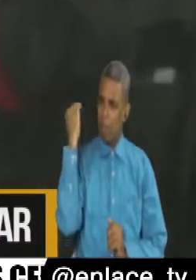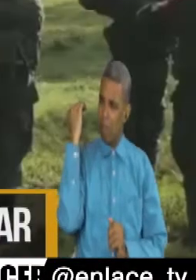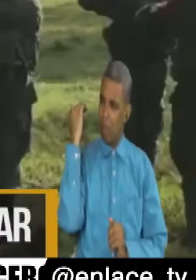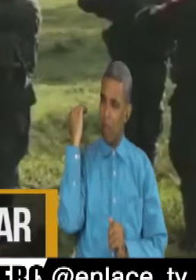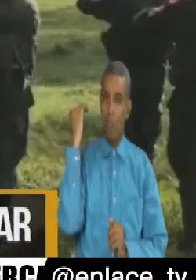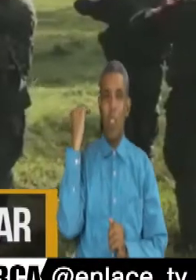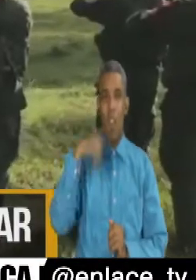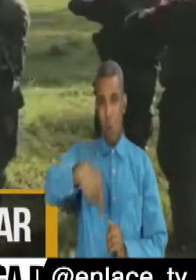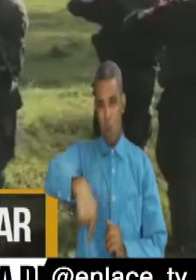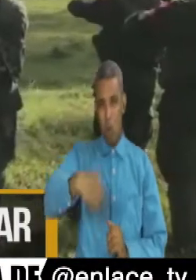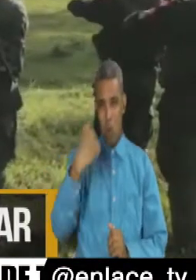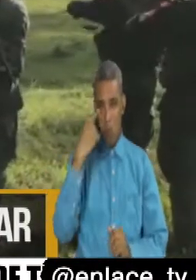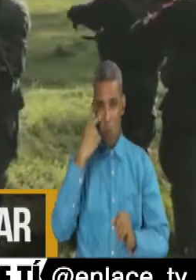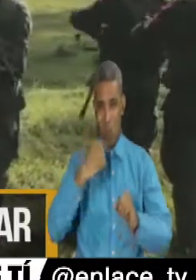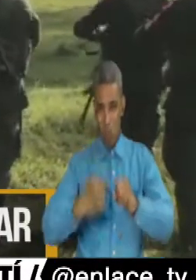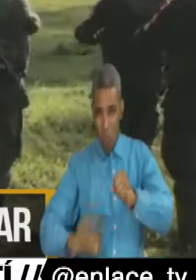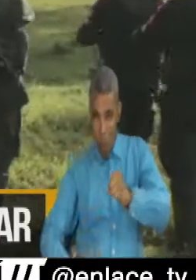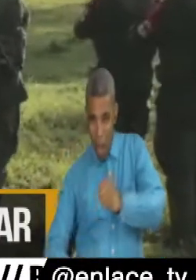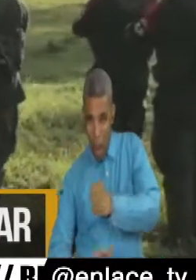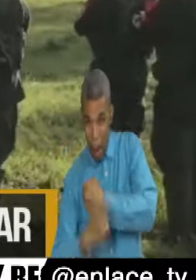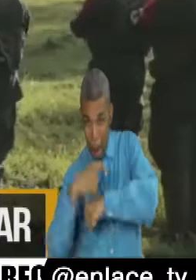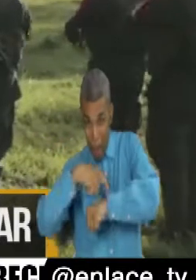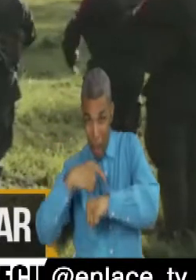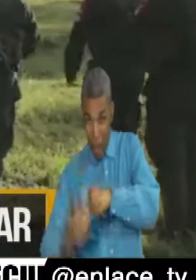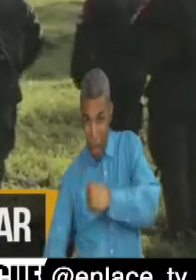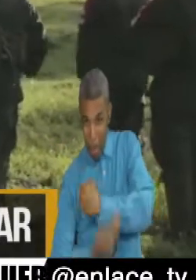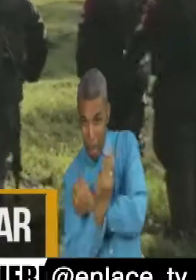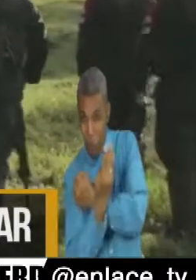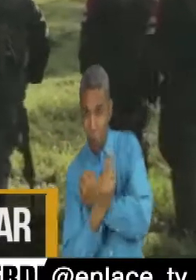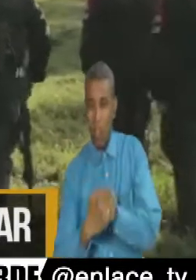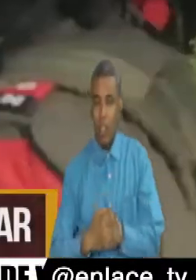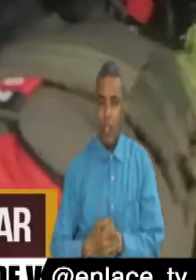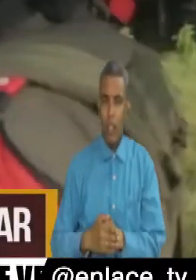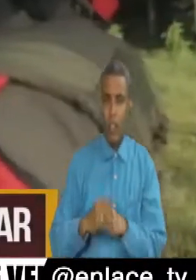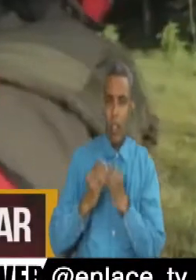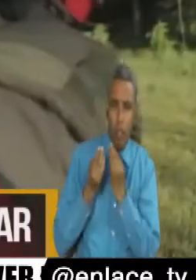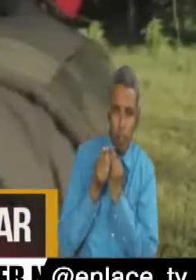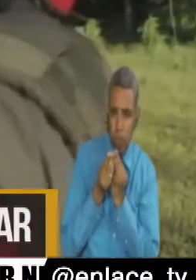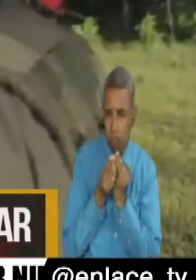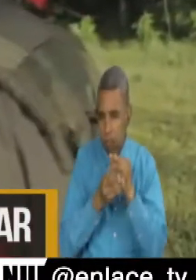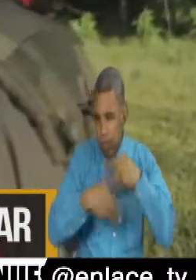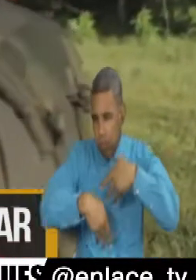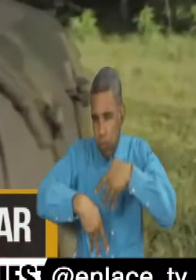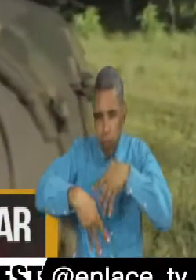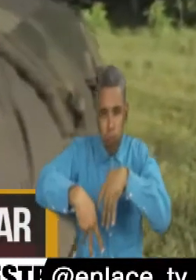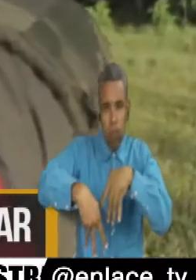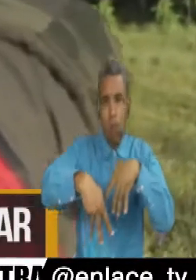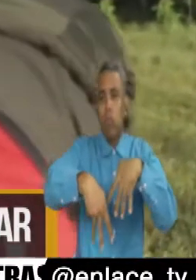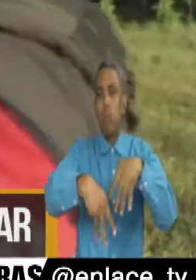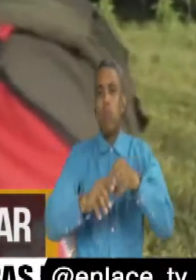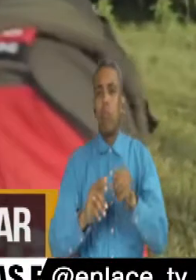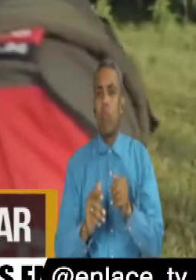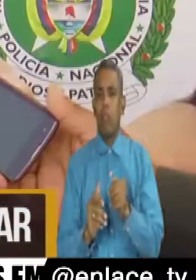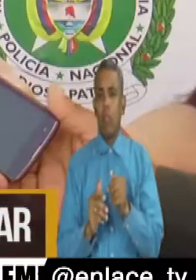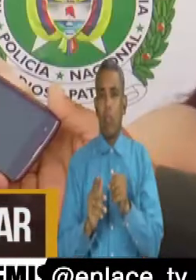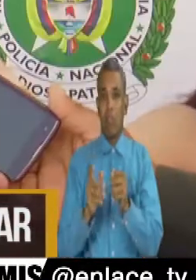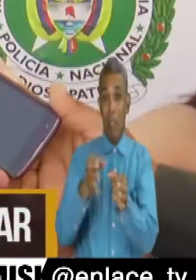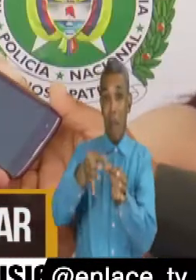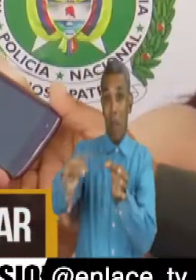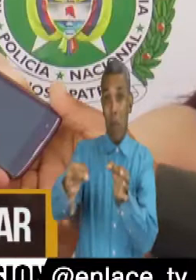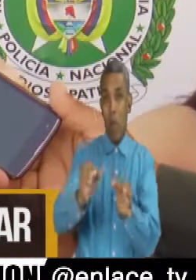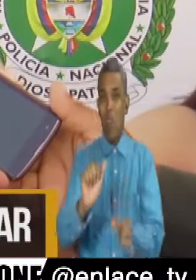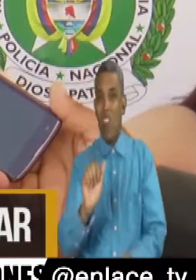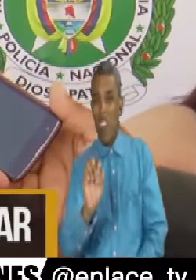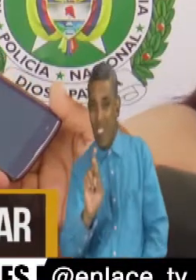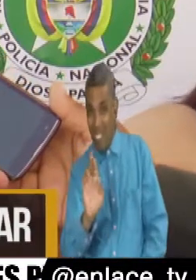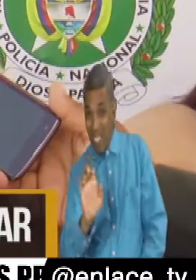día de hoy, en el municipio de Arenal, casco urbano, ingresando al casco urbano, aproximadamente a 10 minutos de municipio de Arenal, fue